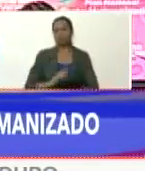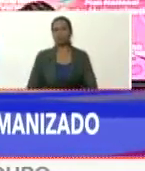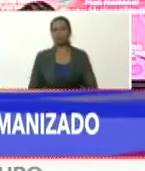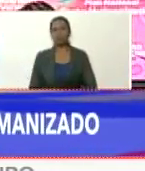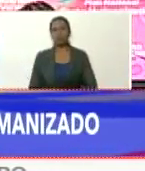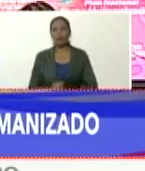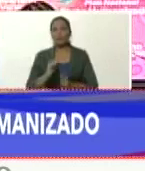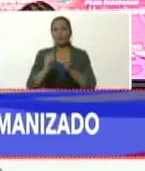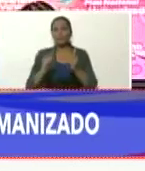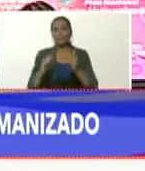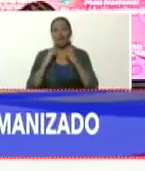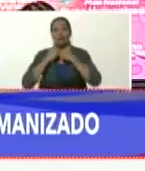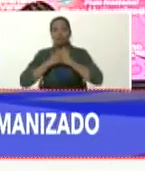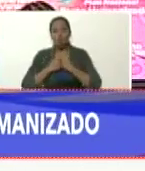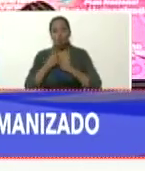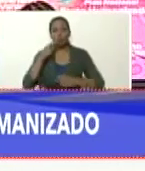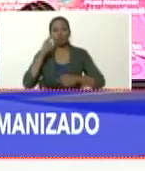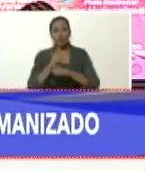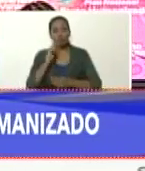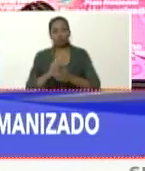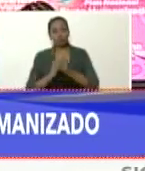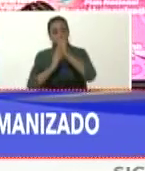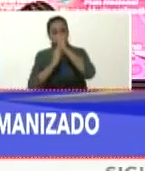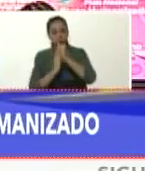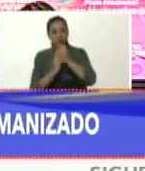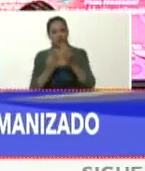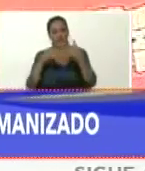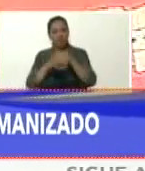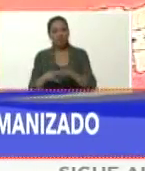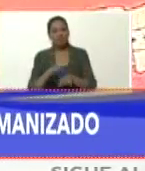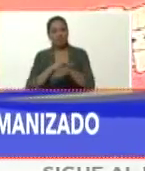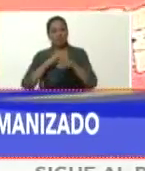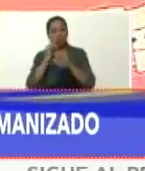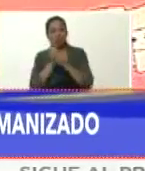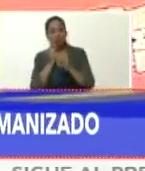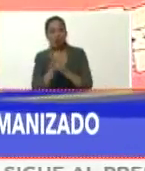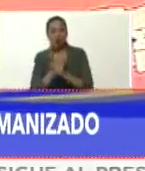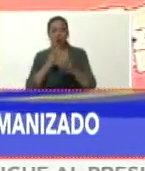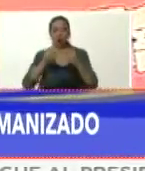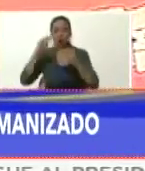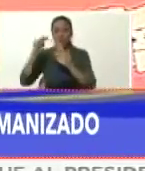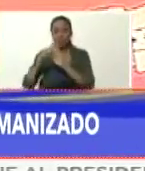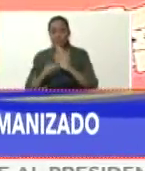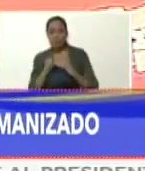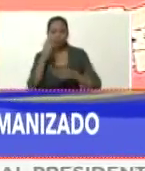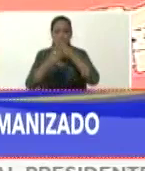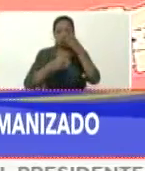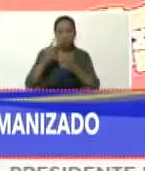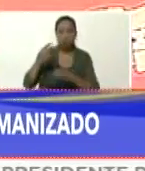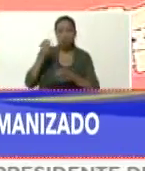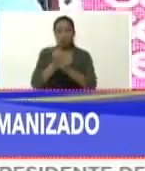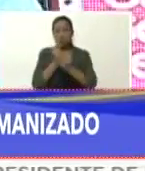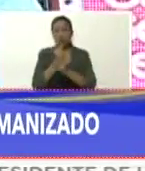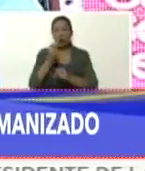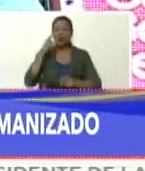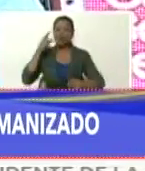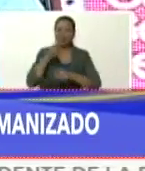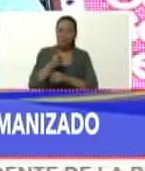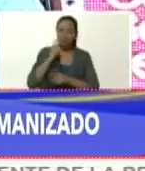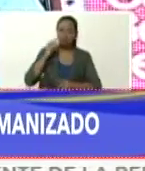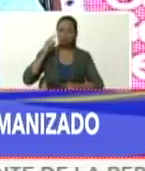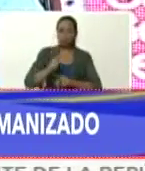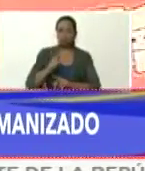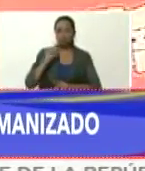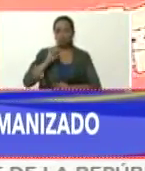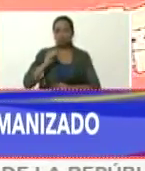social, compañero Aristóbulo, a través del Ministerio del Trabajo, a través de las inspectorías del trabajo, debe